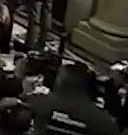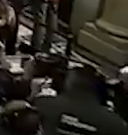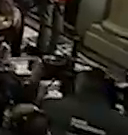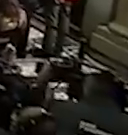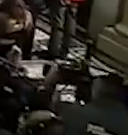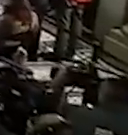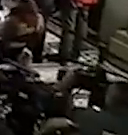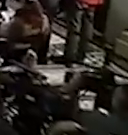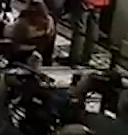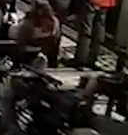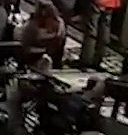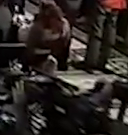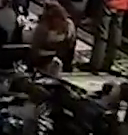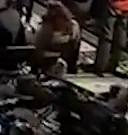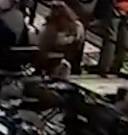Buenos días.